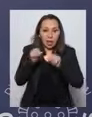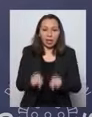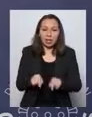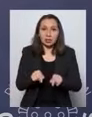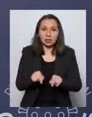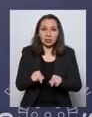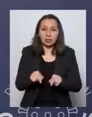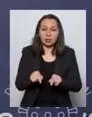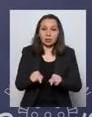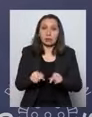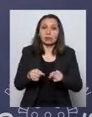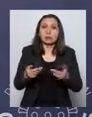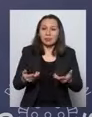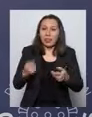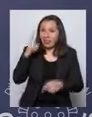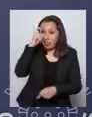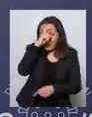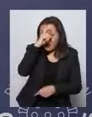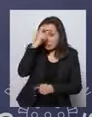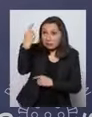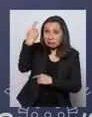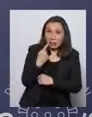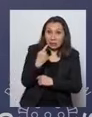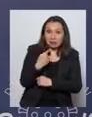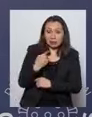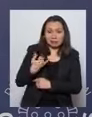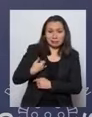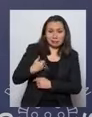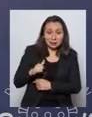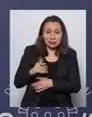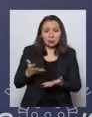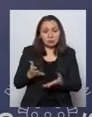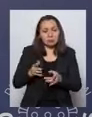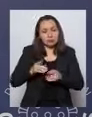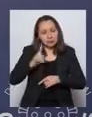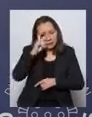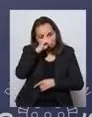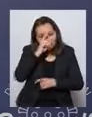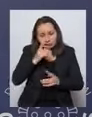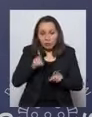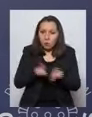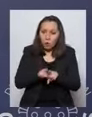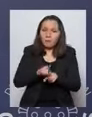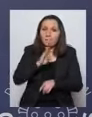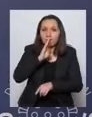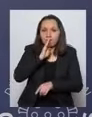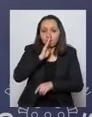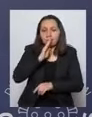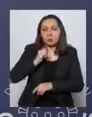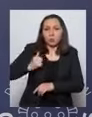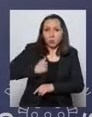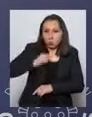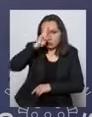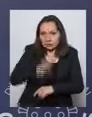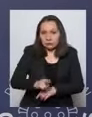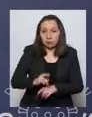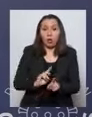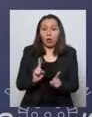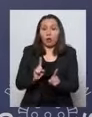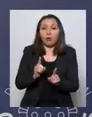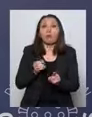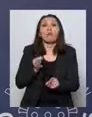y por difícil que sean estas medidas de restricción las respetemos a cabalidad para que no tengamos